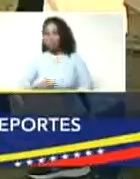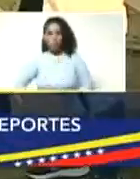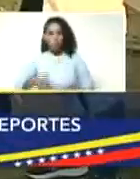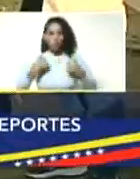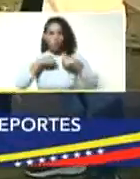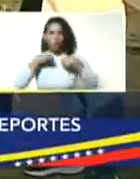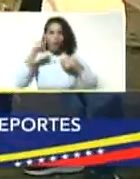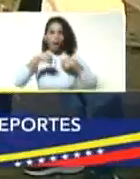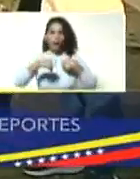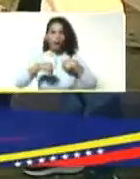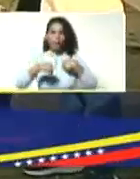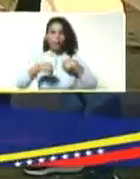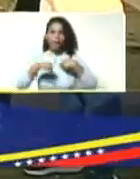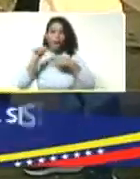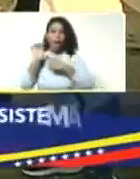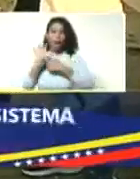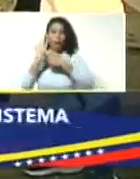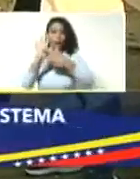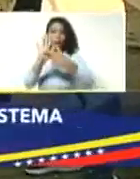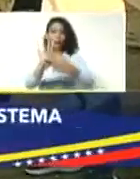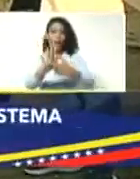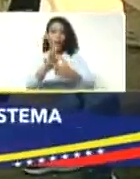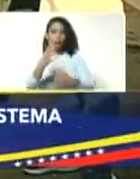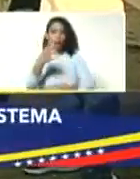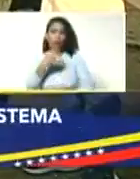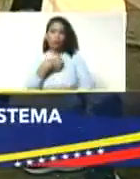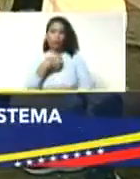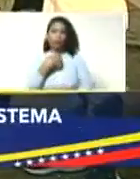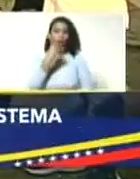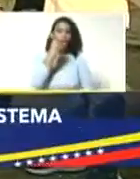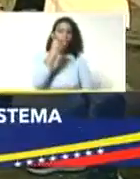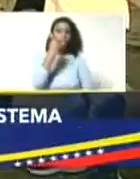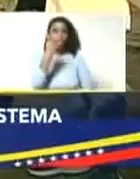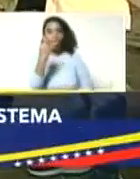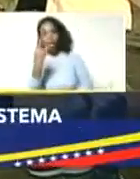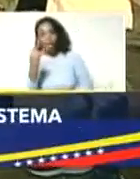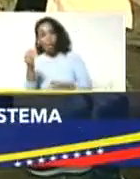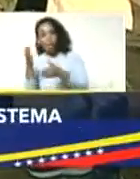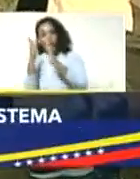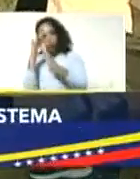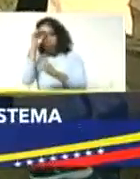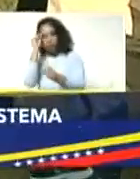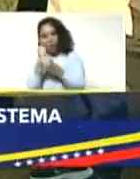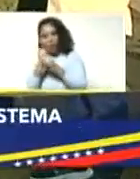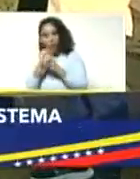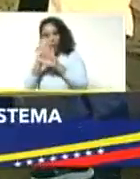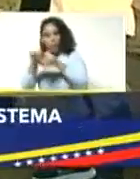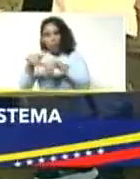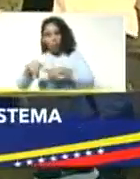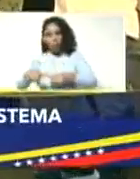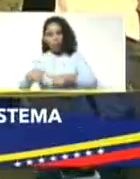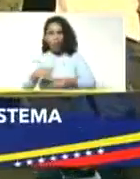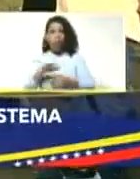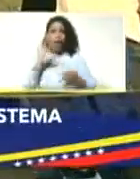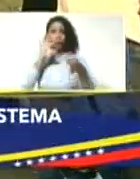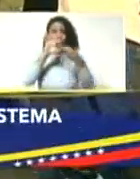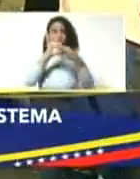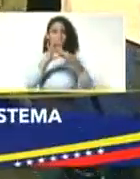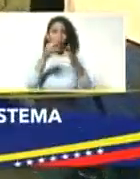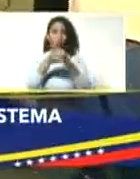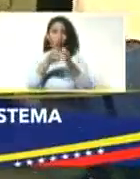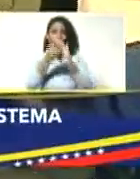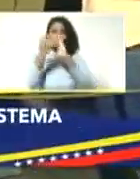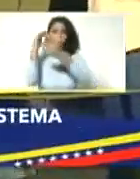aquí a representantes enamorados de su institución trabajando por medio de lo que es el enlace de la Bricomil, la